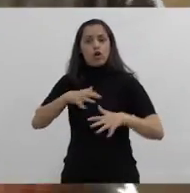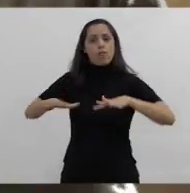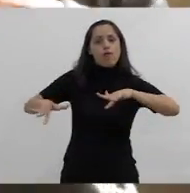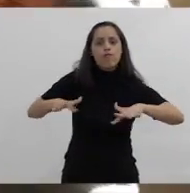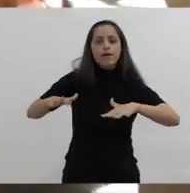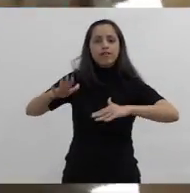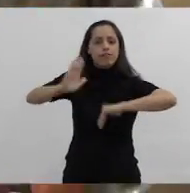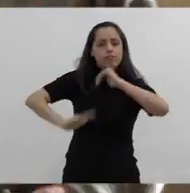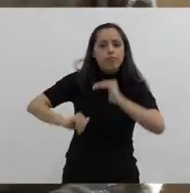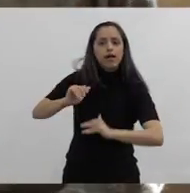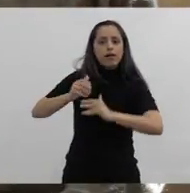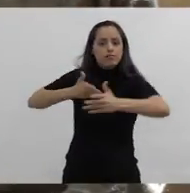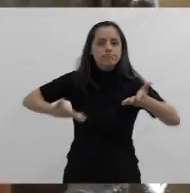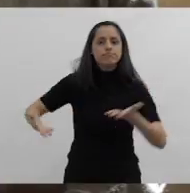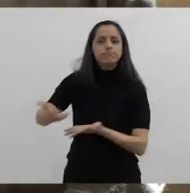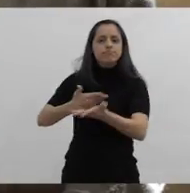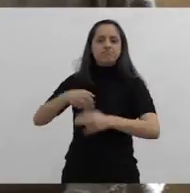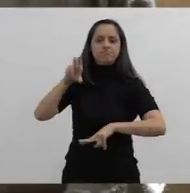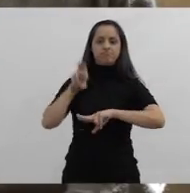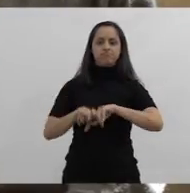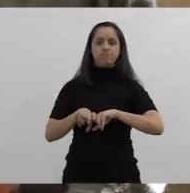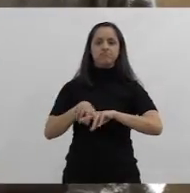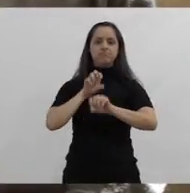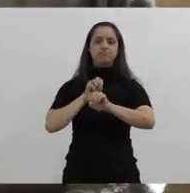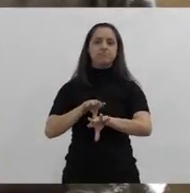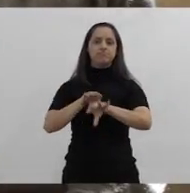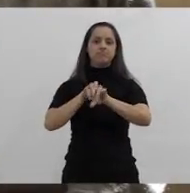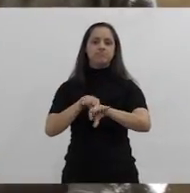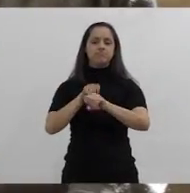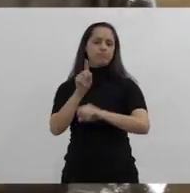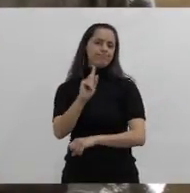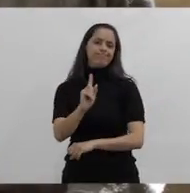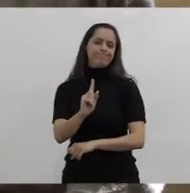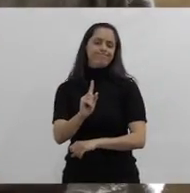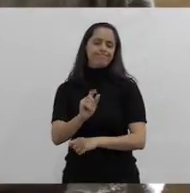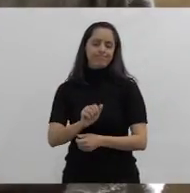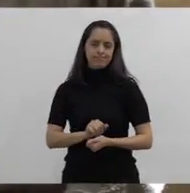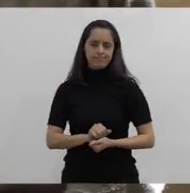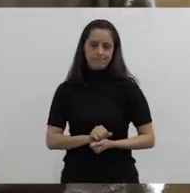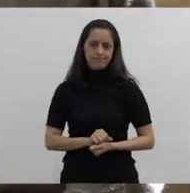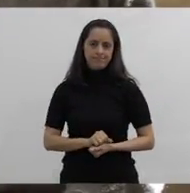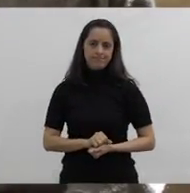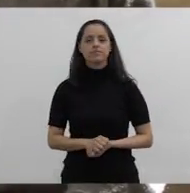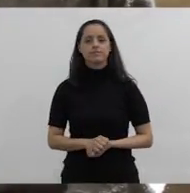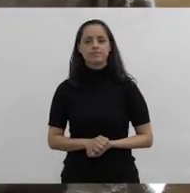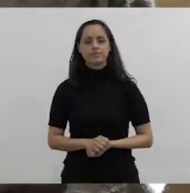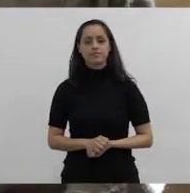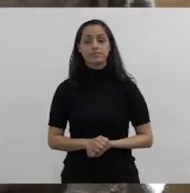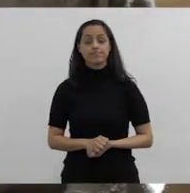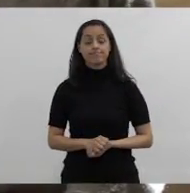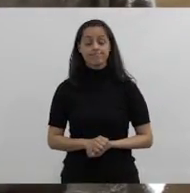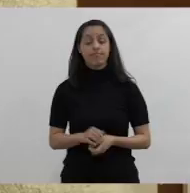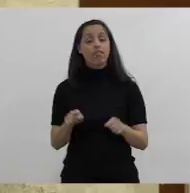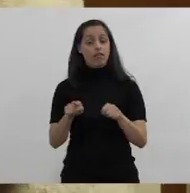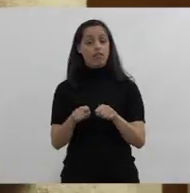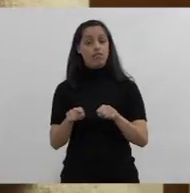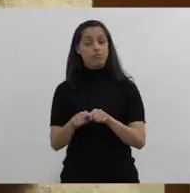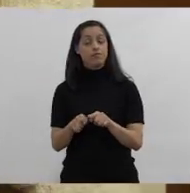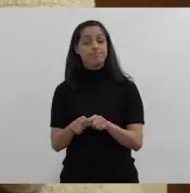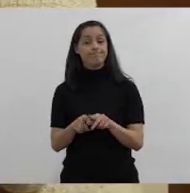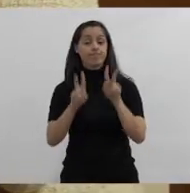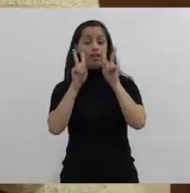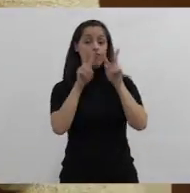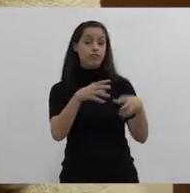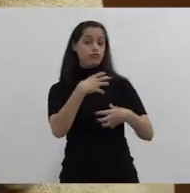aula, con mucho movimiento, un docente que no se queda sentado en una silla. Y por